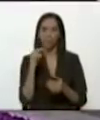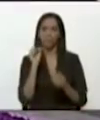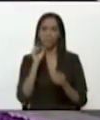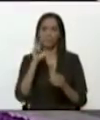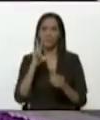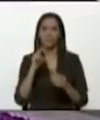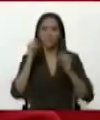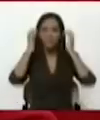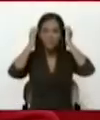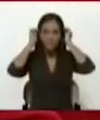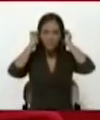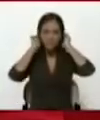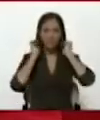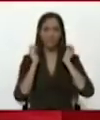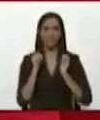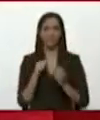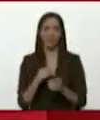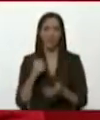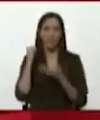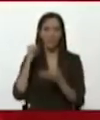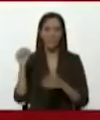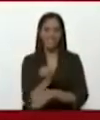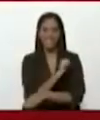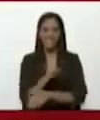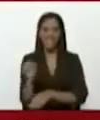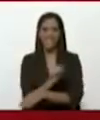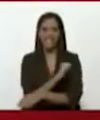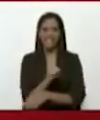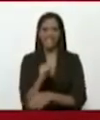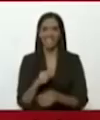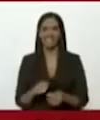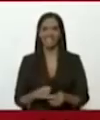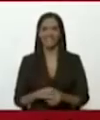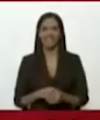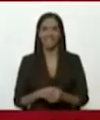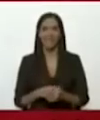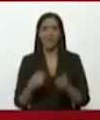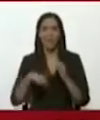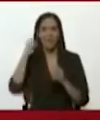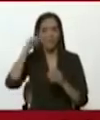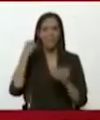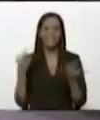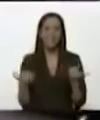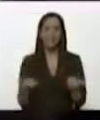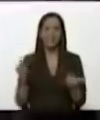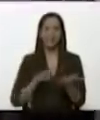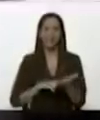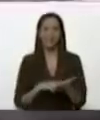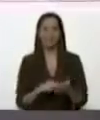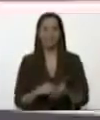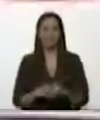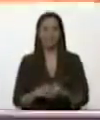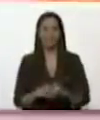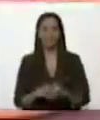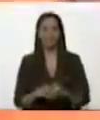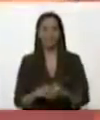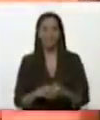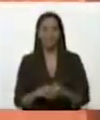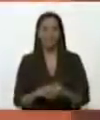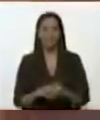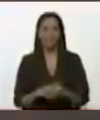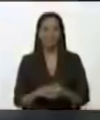cierto. Los campeones de la salsa. Por ahí andan los campeones de la salsa. Vamos, mira, con el video y ya regresamos.